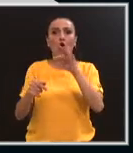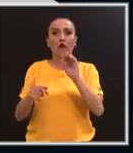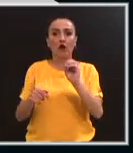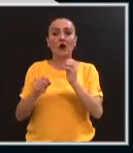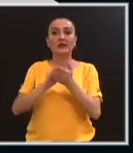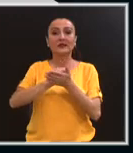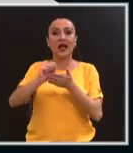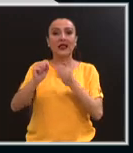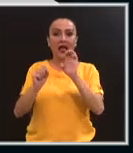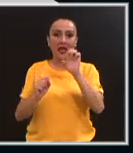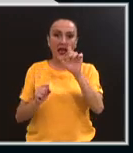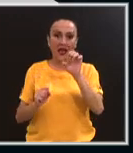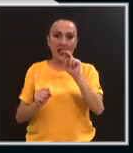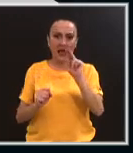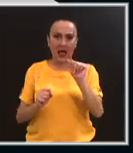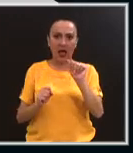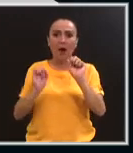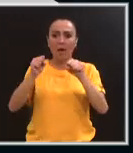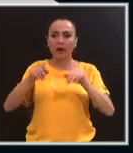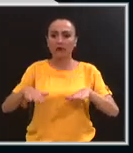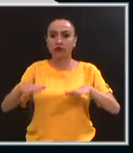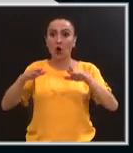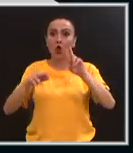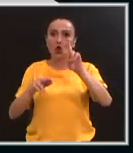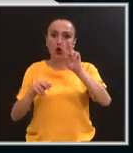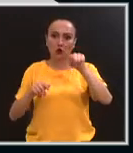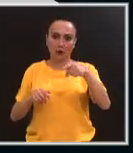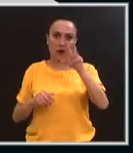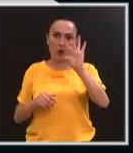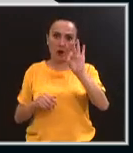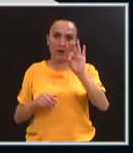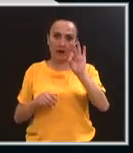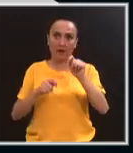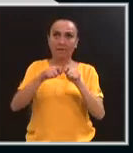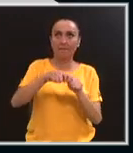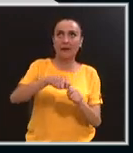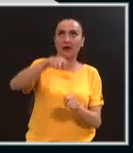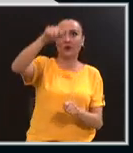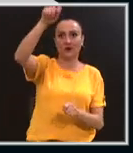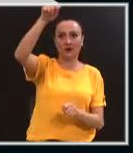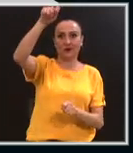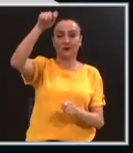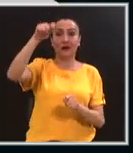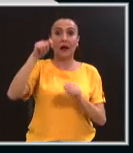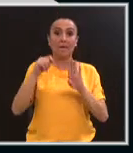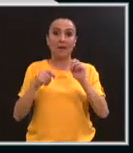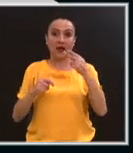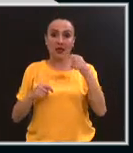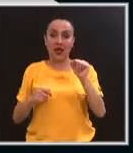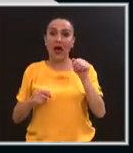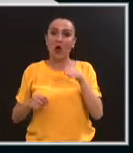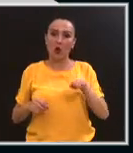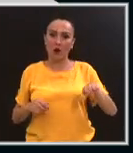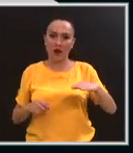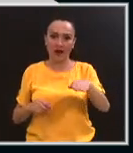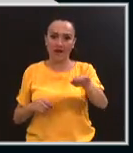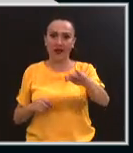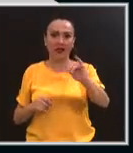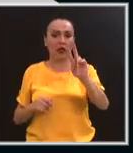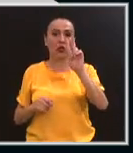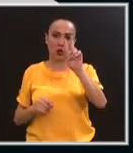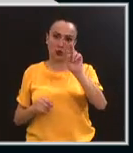Elena la marea podría llegar hasta 2.9 m de altura en Bahía culebra también